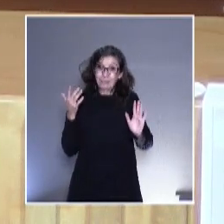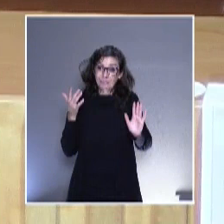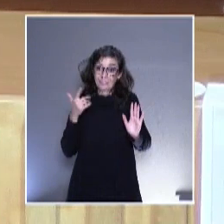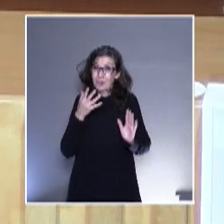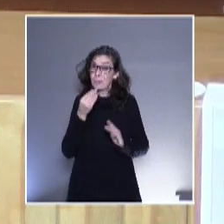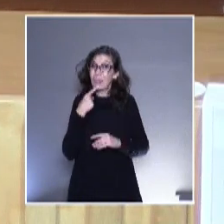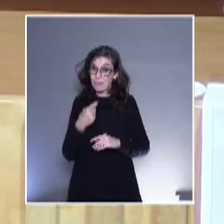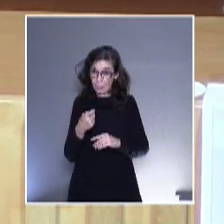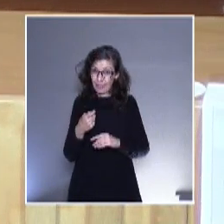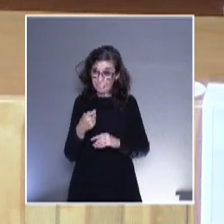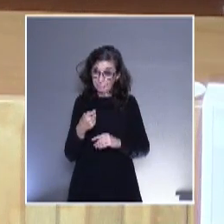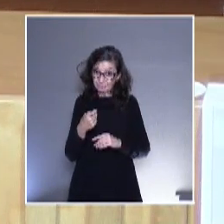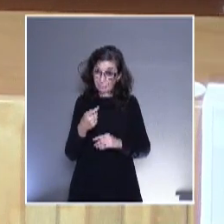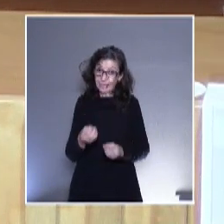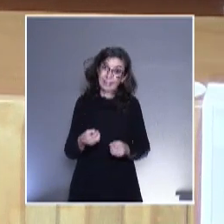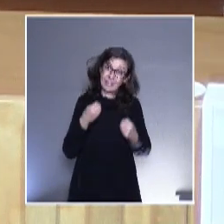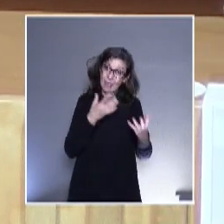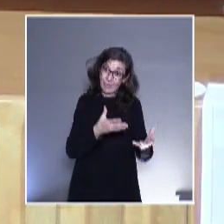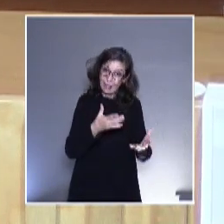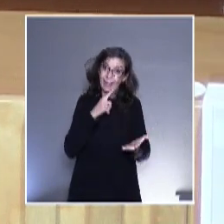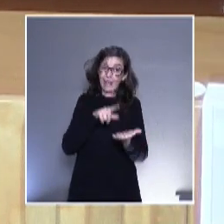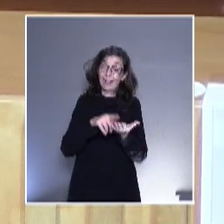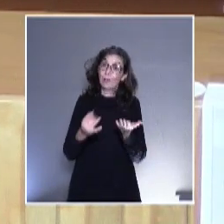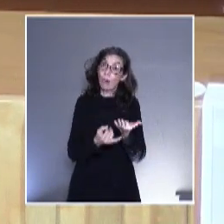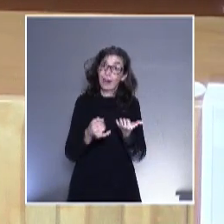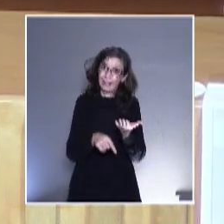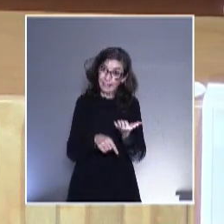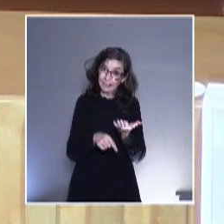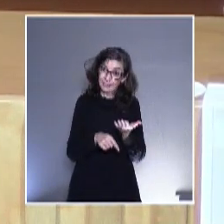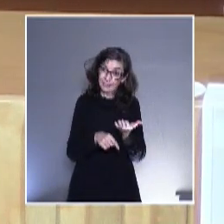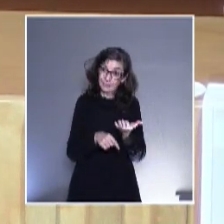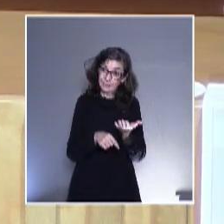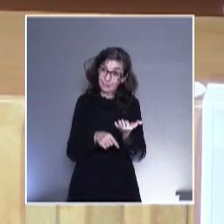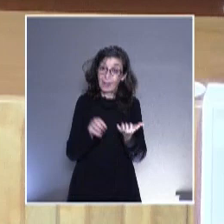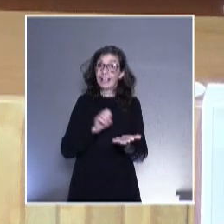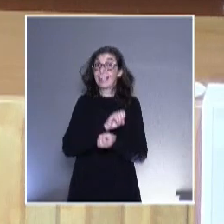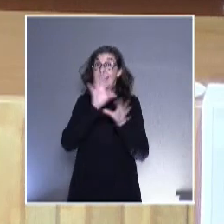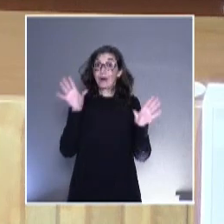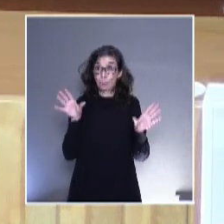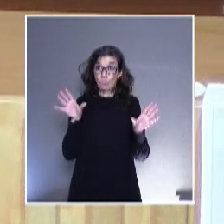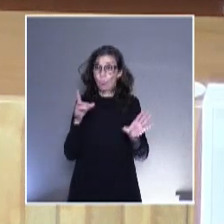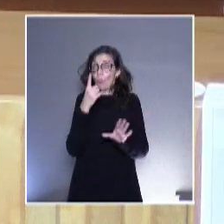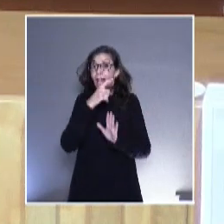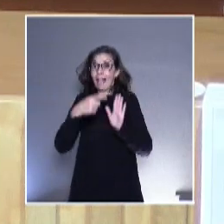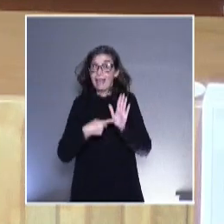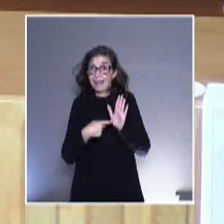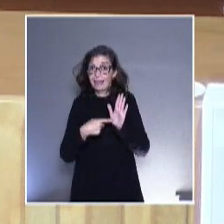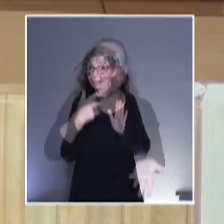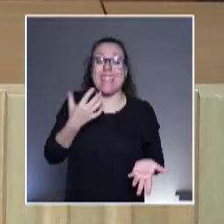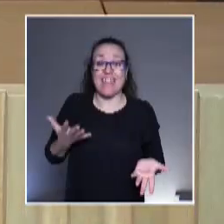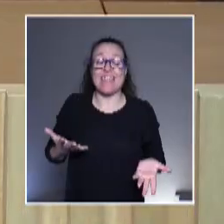sea es muy difícil trasladar al lenguaje claro una ley que no